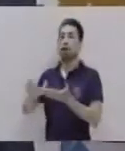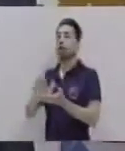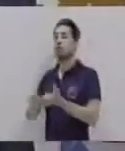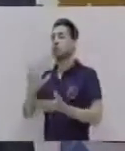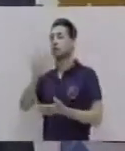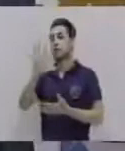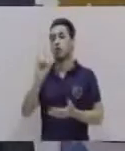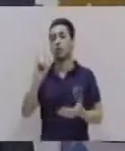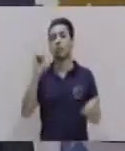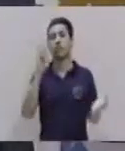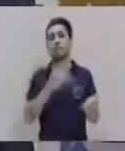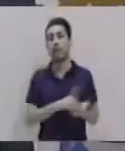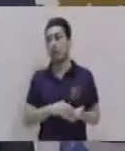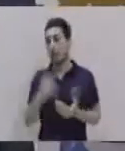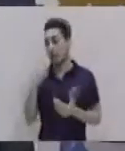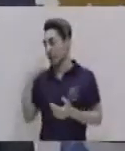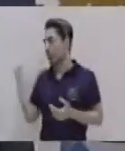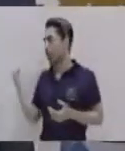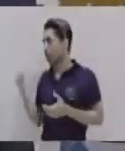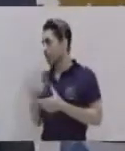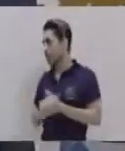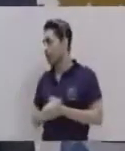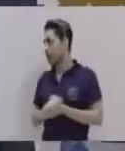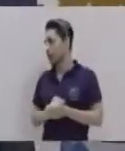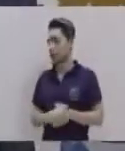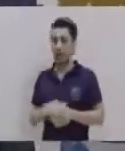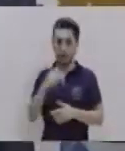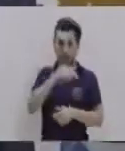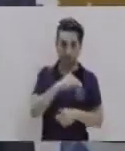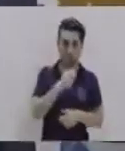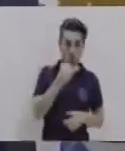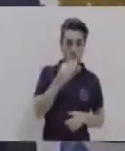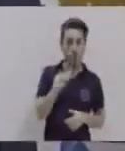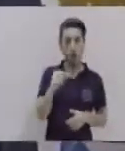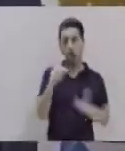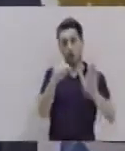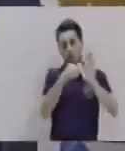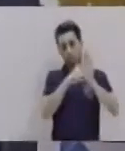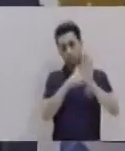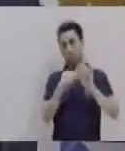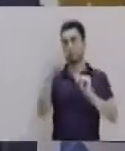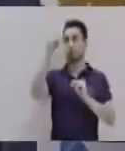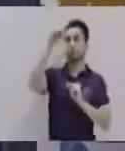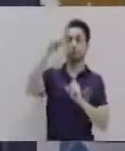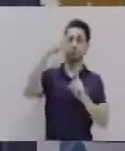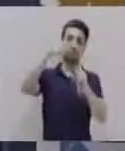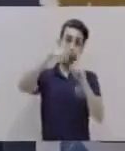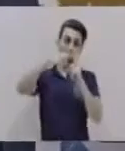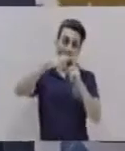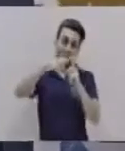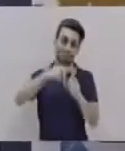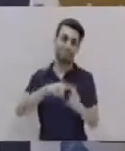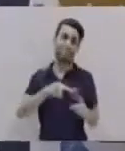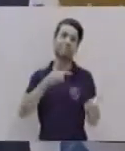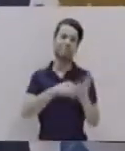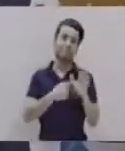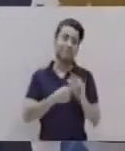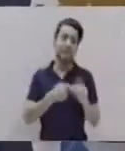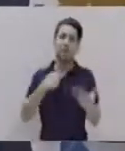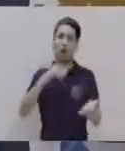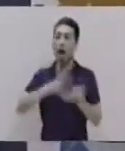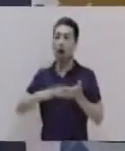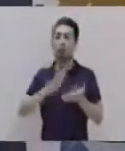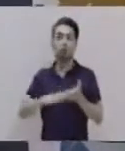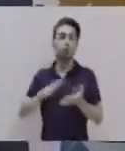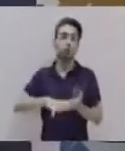positivo y este es negativo. Sí. ¿Qué pasó? Que gasté más de lo que vendí.